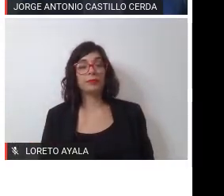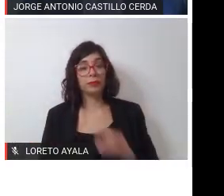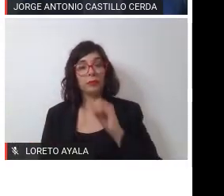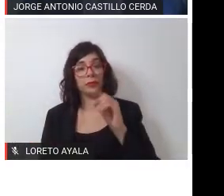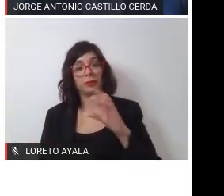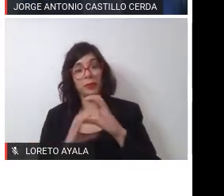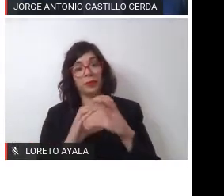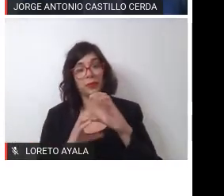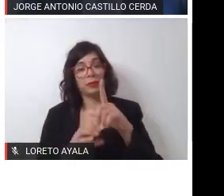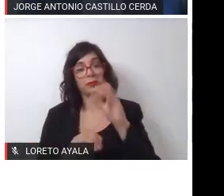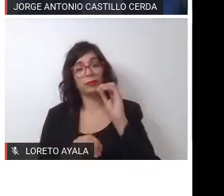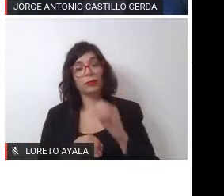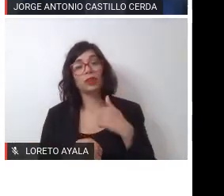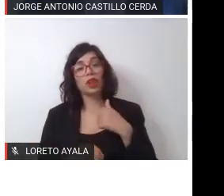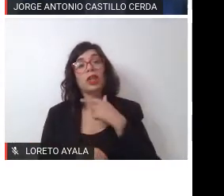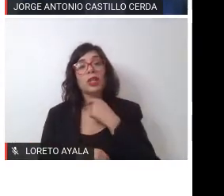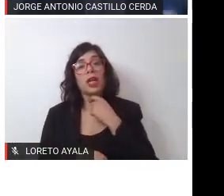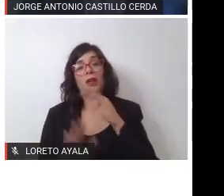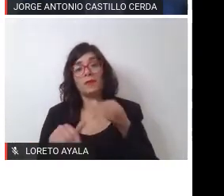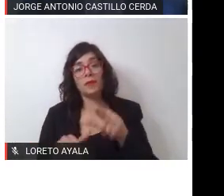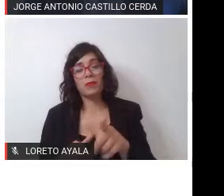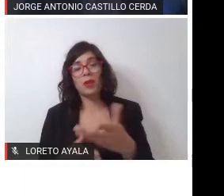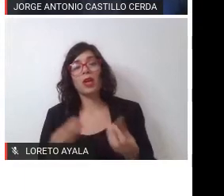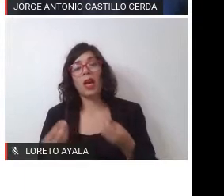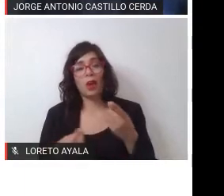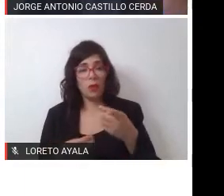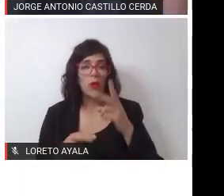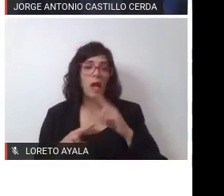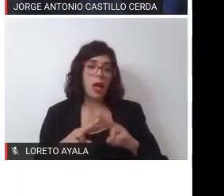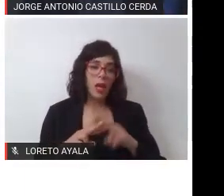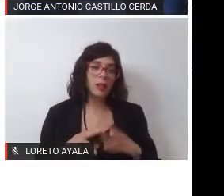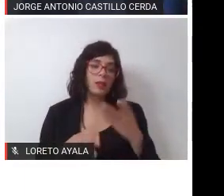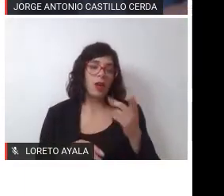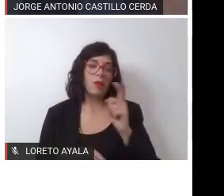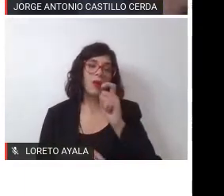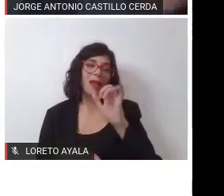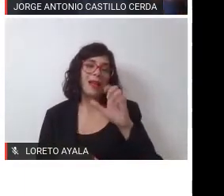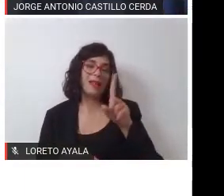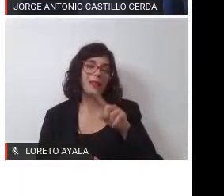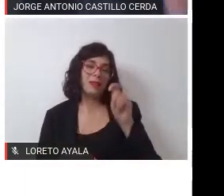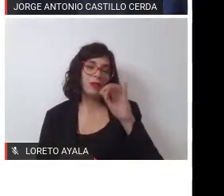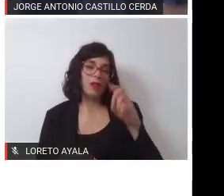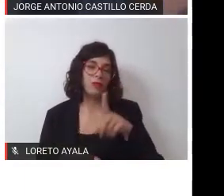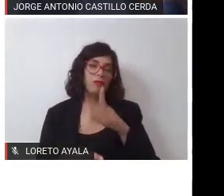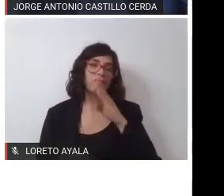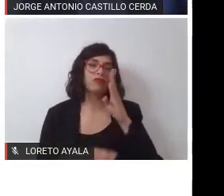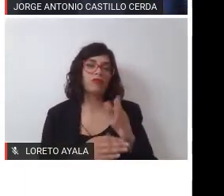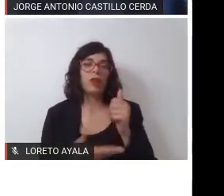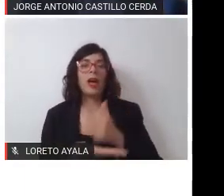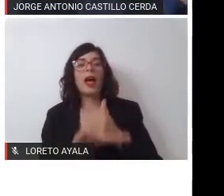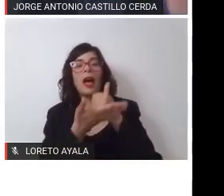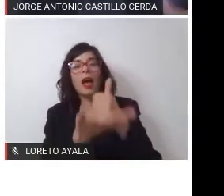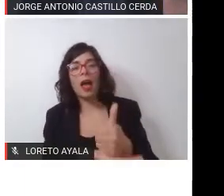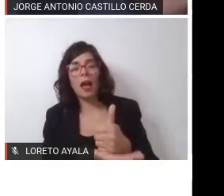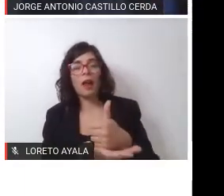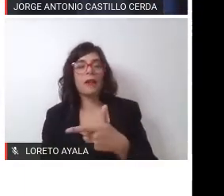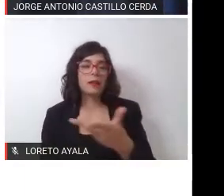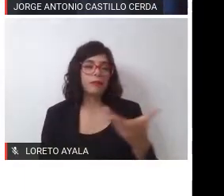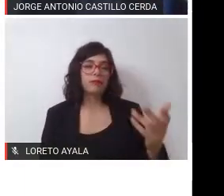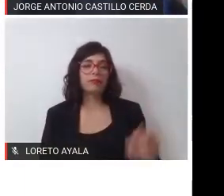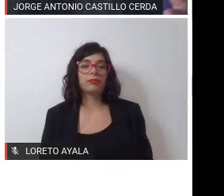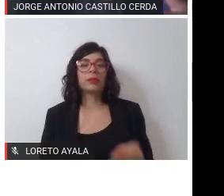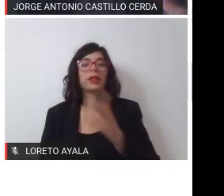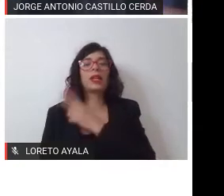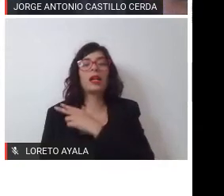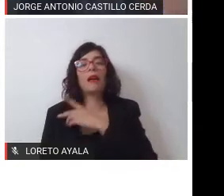como esta, ¿qué hago? Bueno, ahí gestione. Ahí es la autoridad, es el alcalde, es el jefe de DEM,